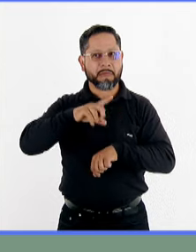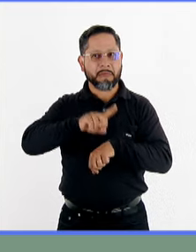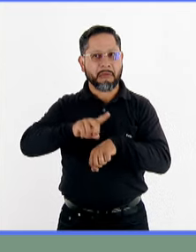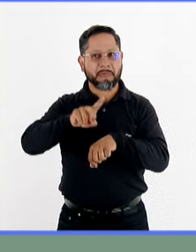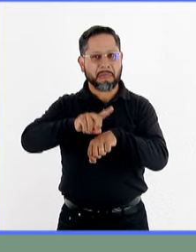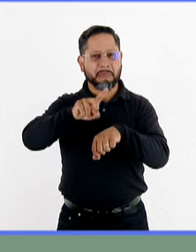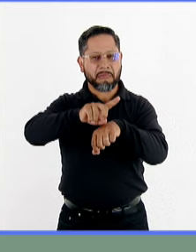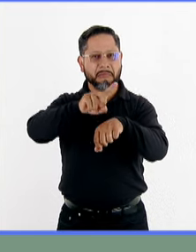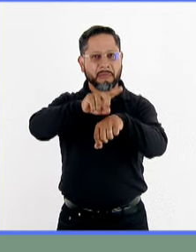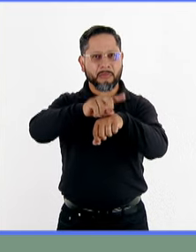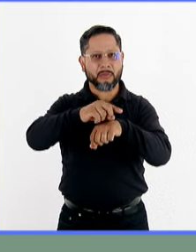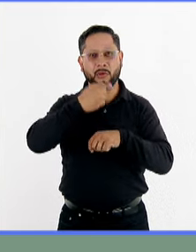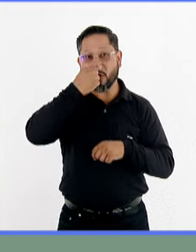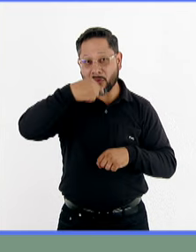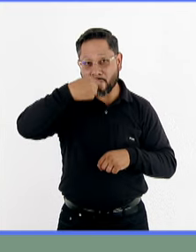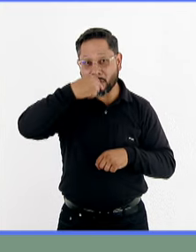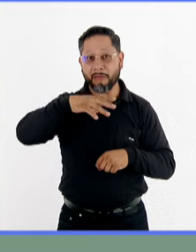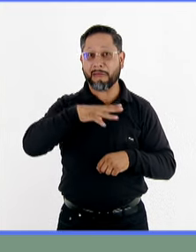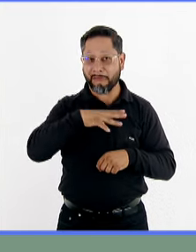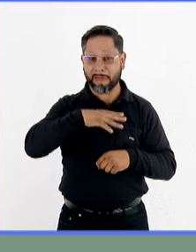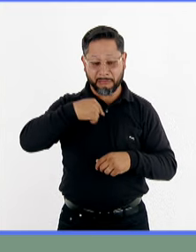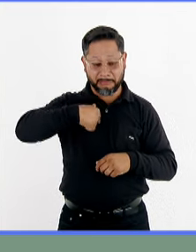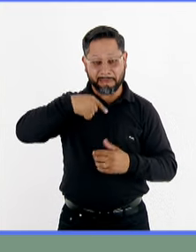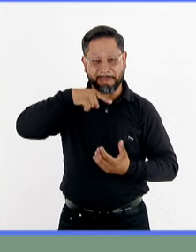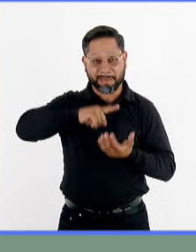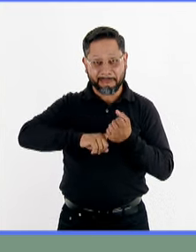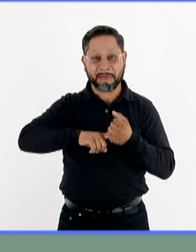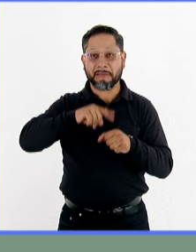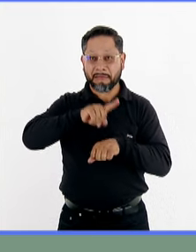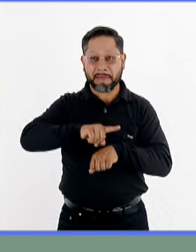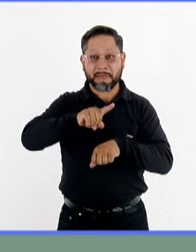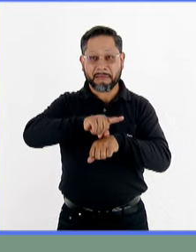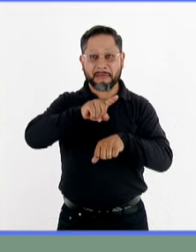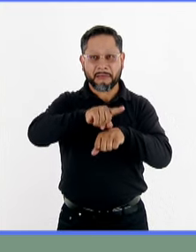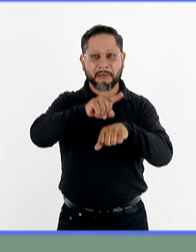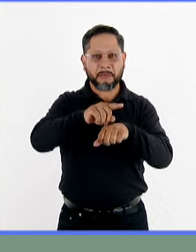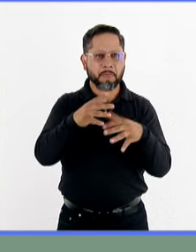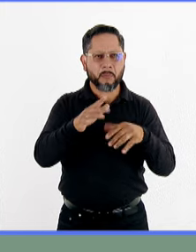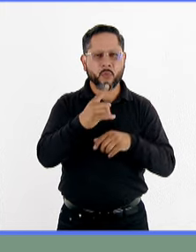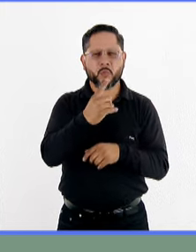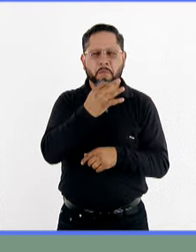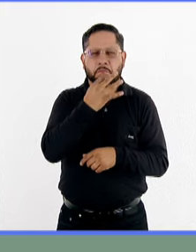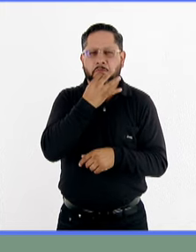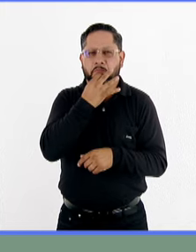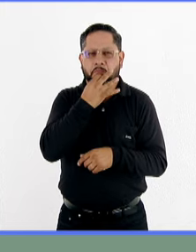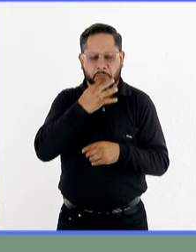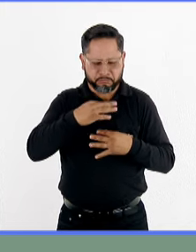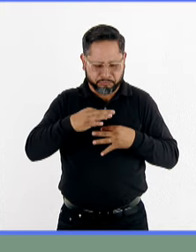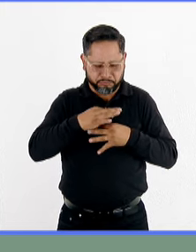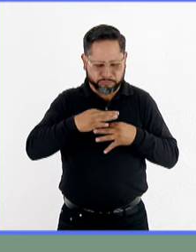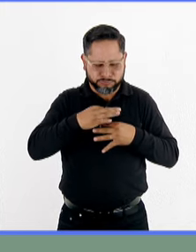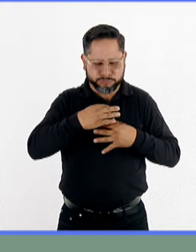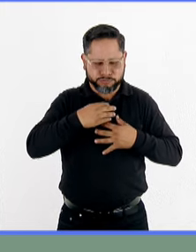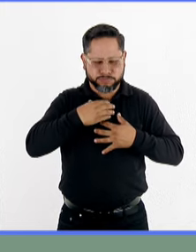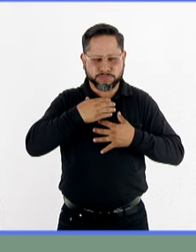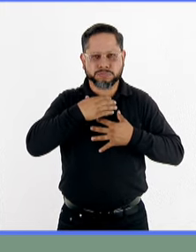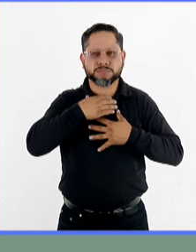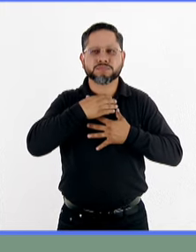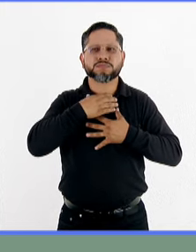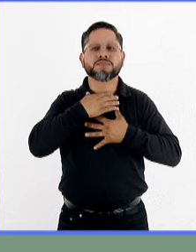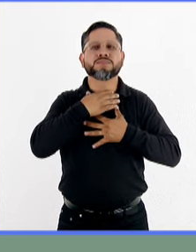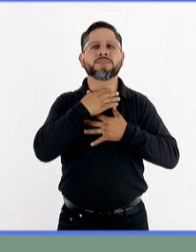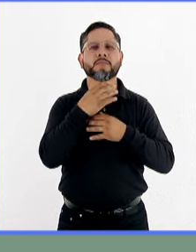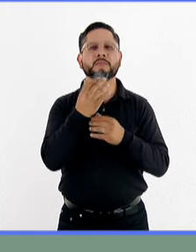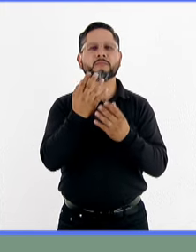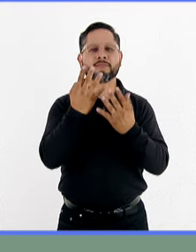cilios baten con una oscilación coordinada en un ritmo característico a unos 1000 golpes por minuto, con un potente golpe hacia adelante, con el que las puntas